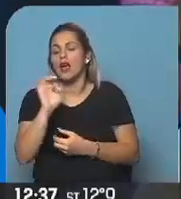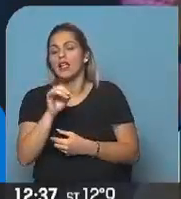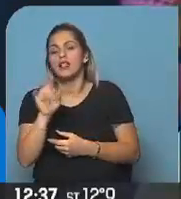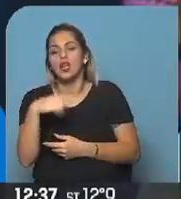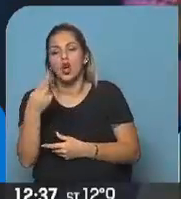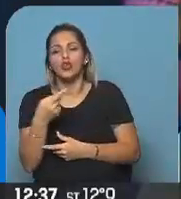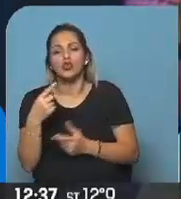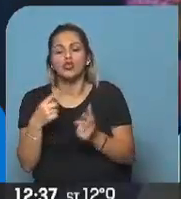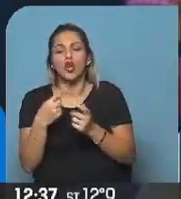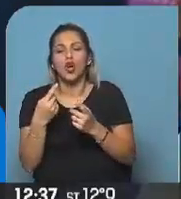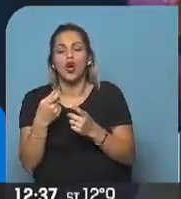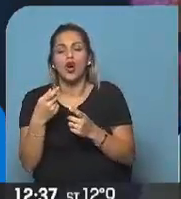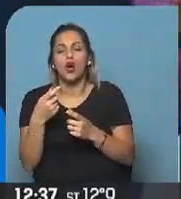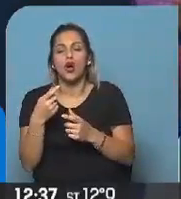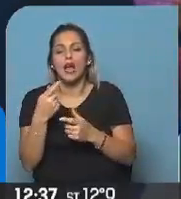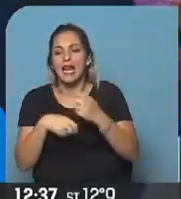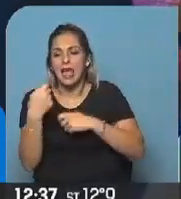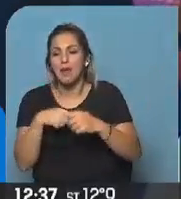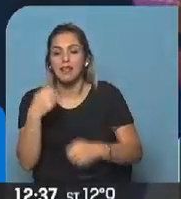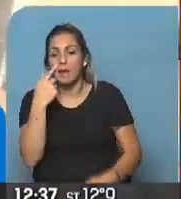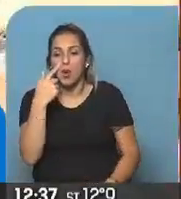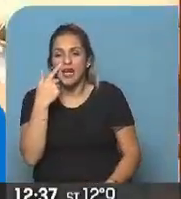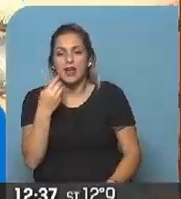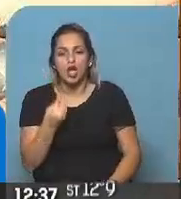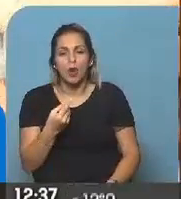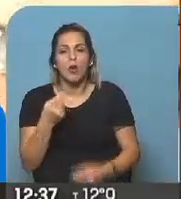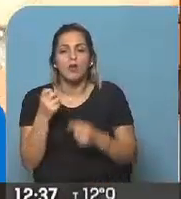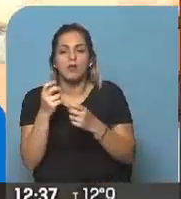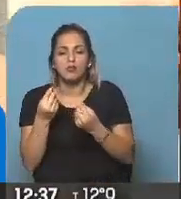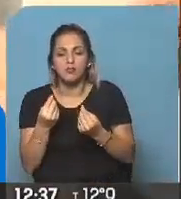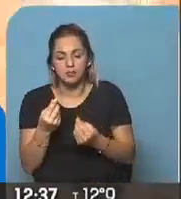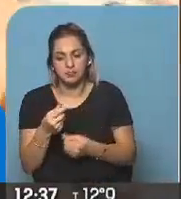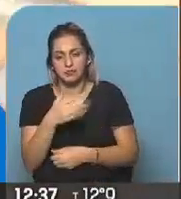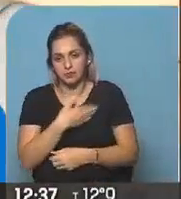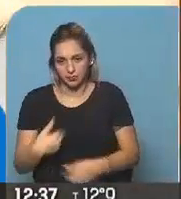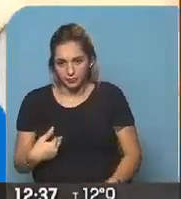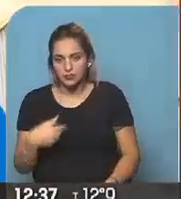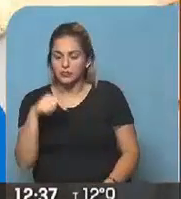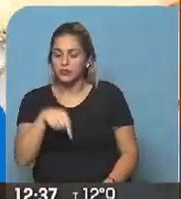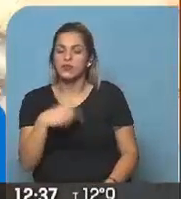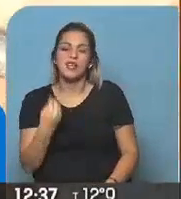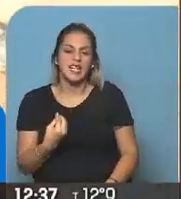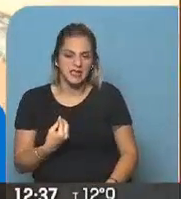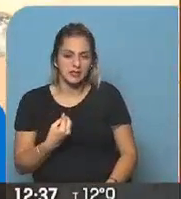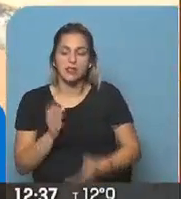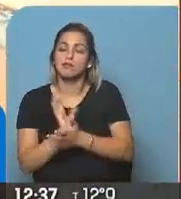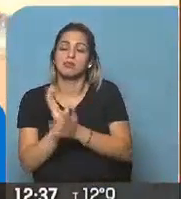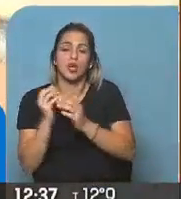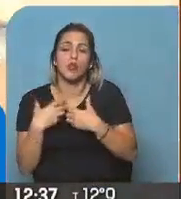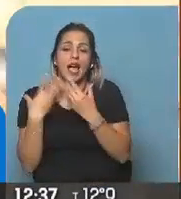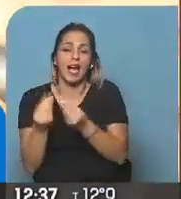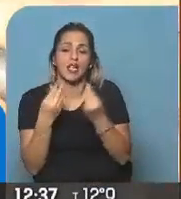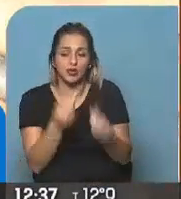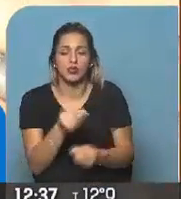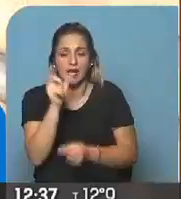ciudad en el mercado inmobiliario el impacto de la devaluación? Mira, es una vocación del gobierno de la ciudad de ayudar a la gente. Obviamente hay que acomodarse a las